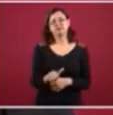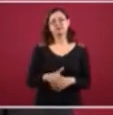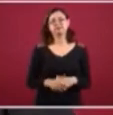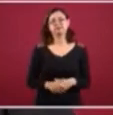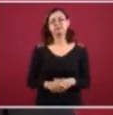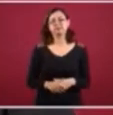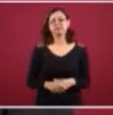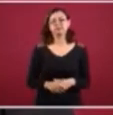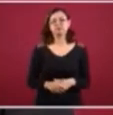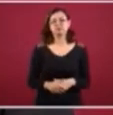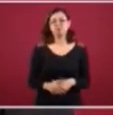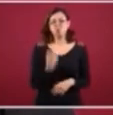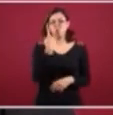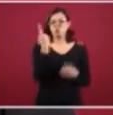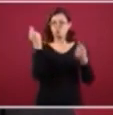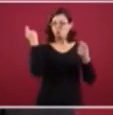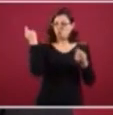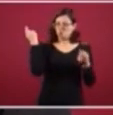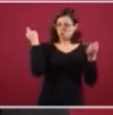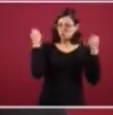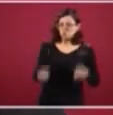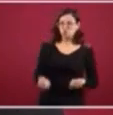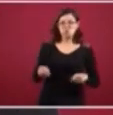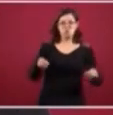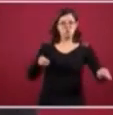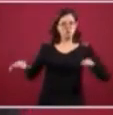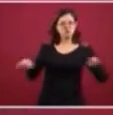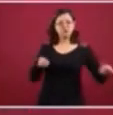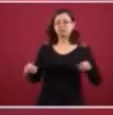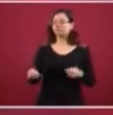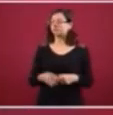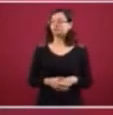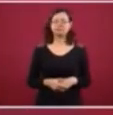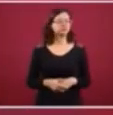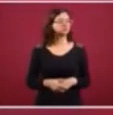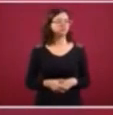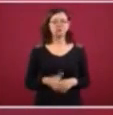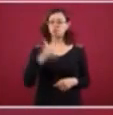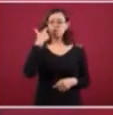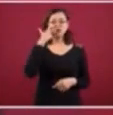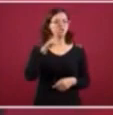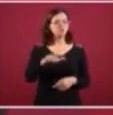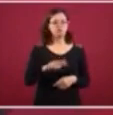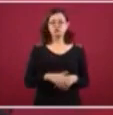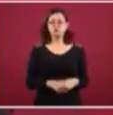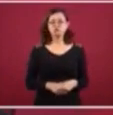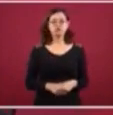no queremos dictaduras, no queremos autoritarismos.